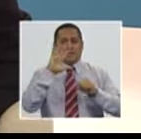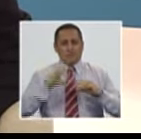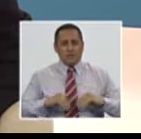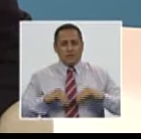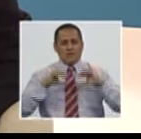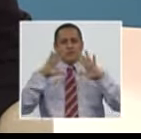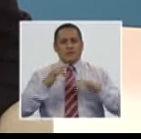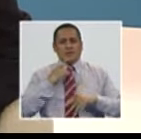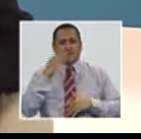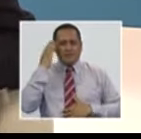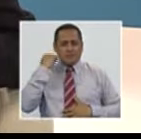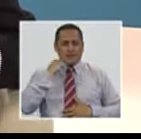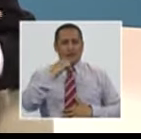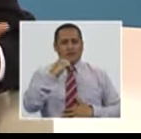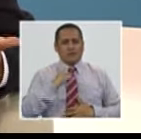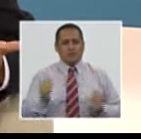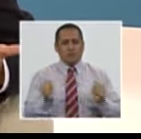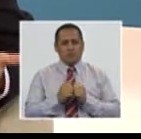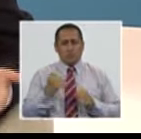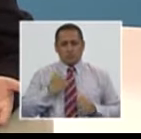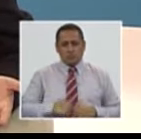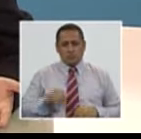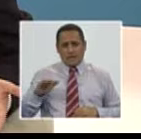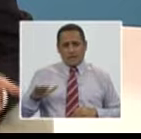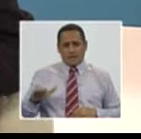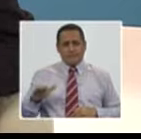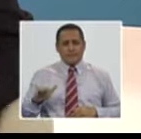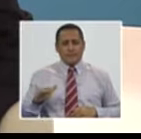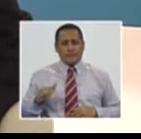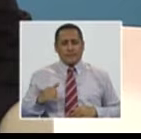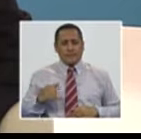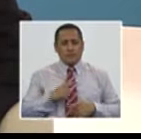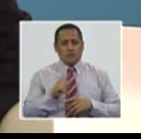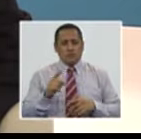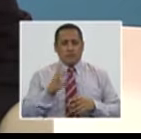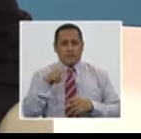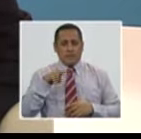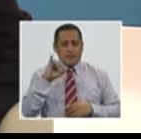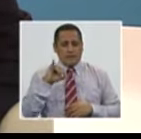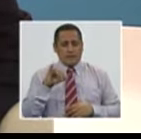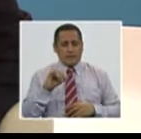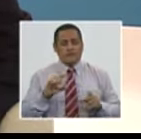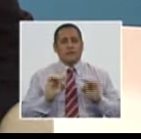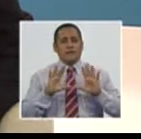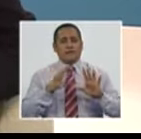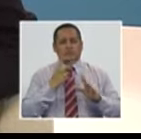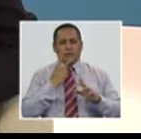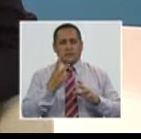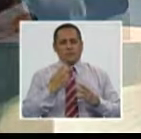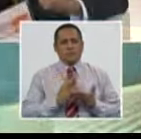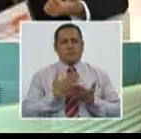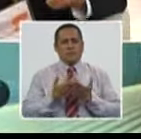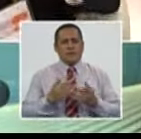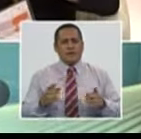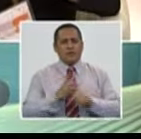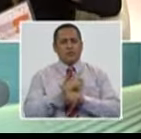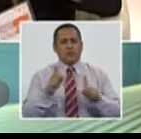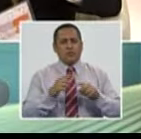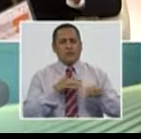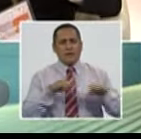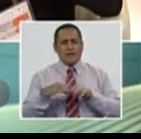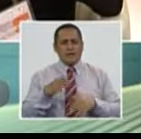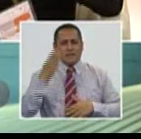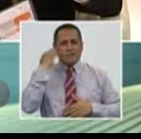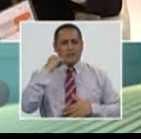y está viajando con su hija menor de edad y cae en cuenta de que no